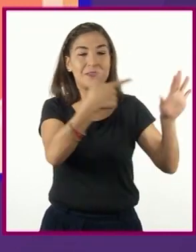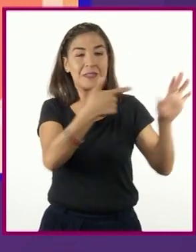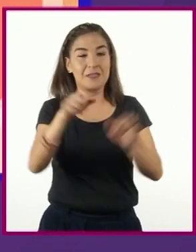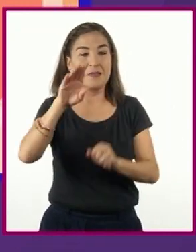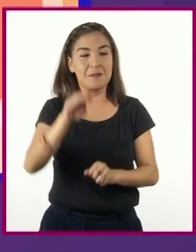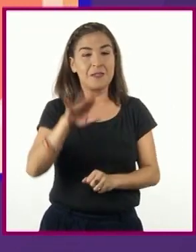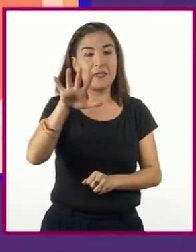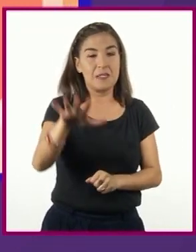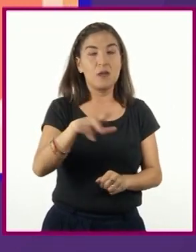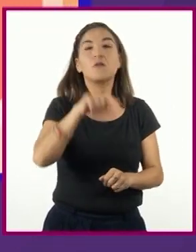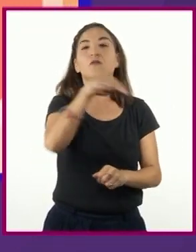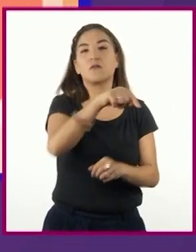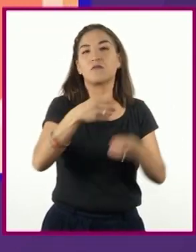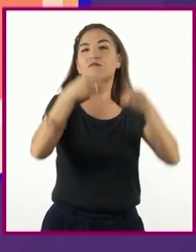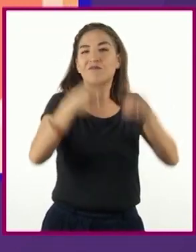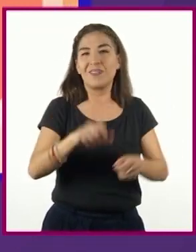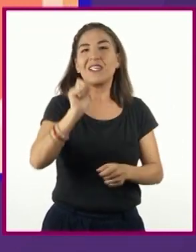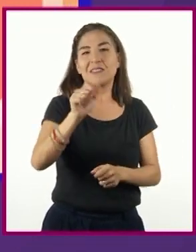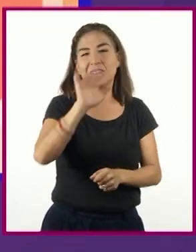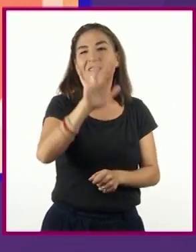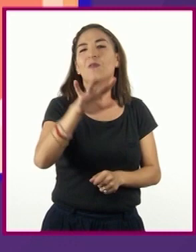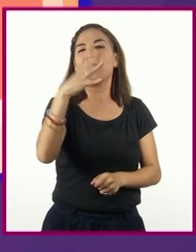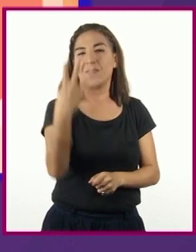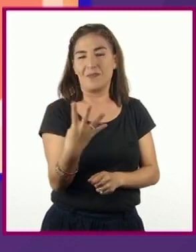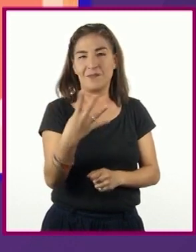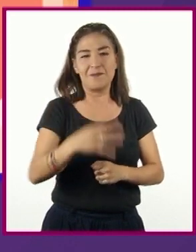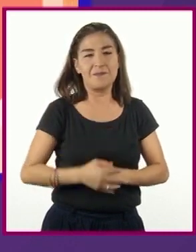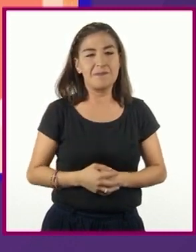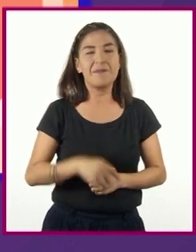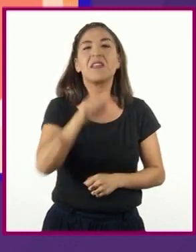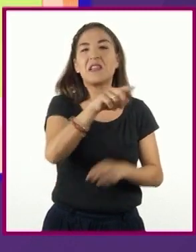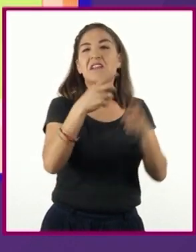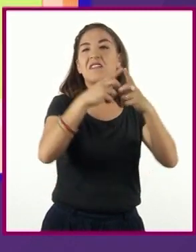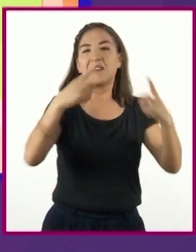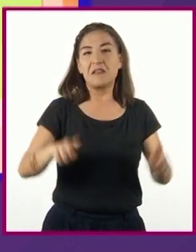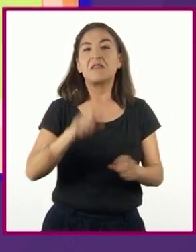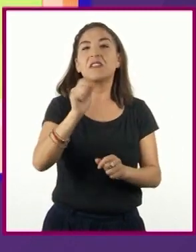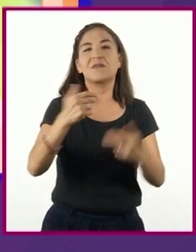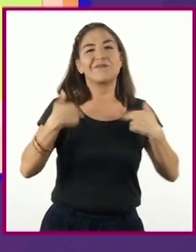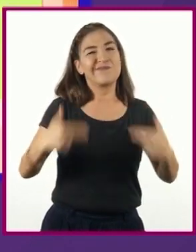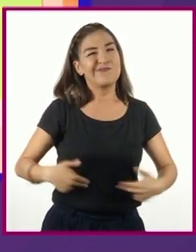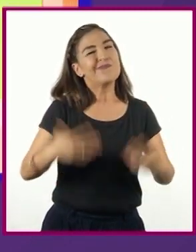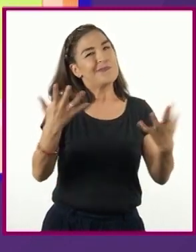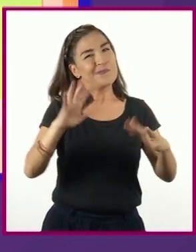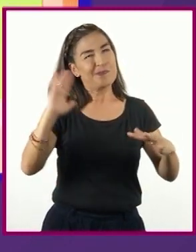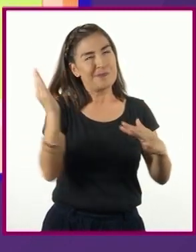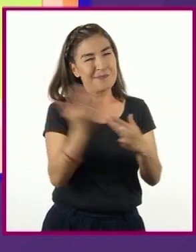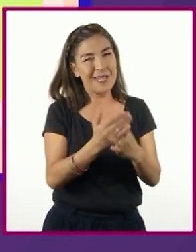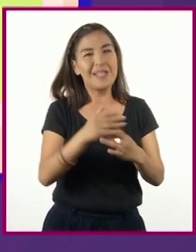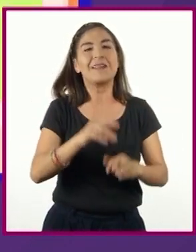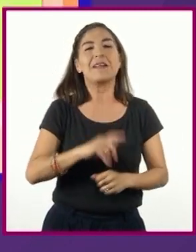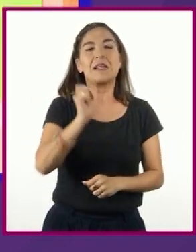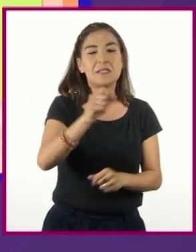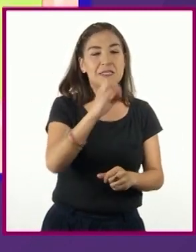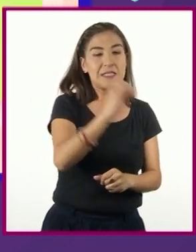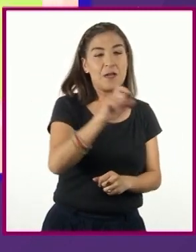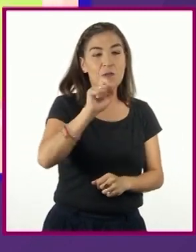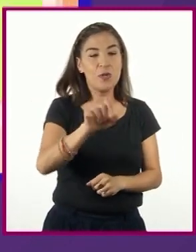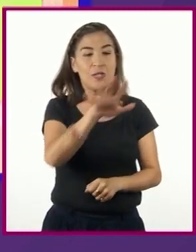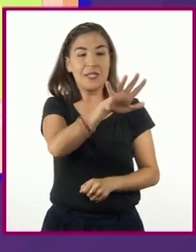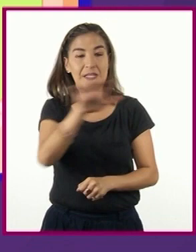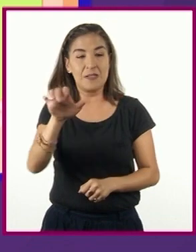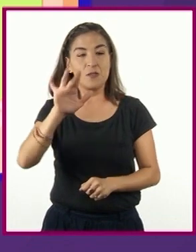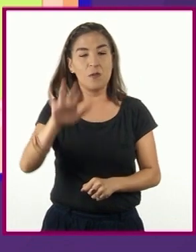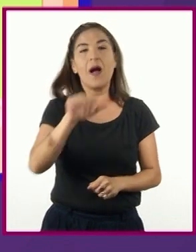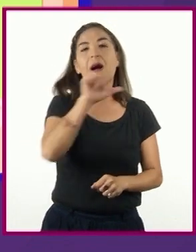0.795 ocupa la posición 54. Índice de Desarrollo Humano Medio. Va de 0.550